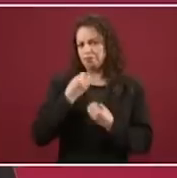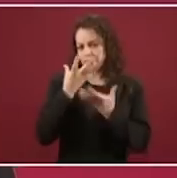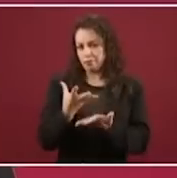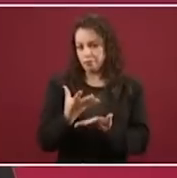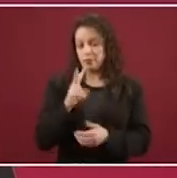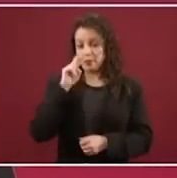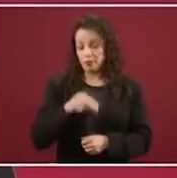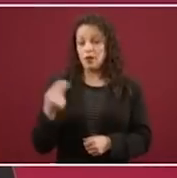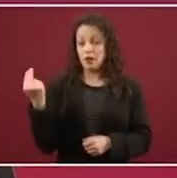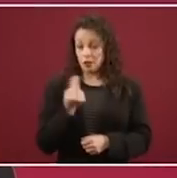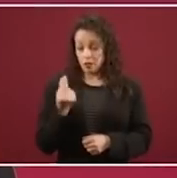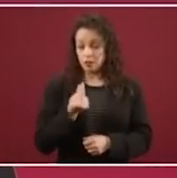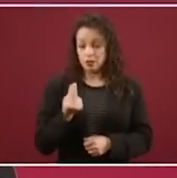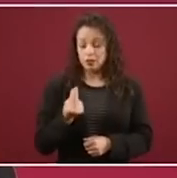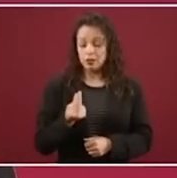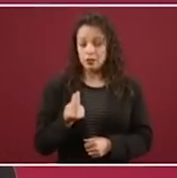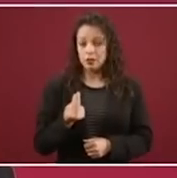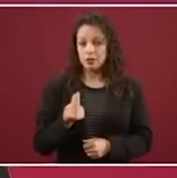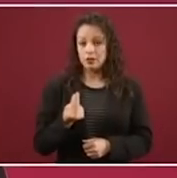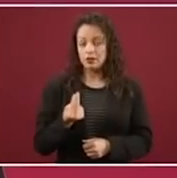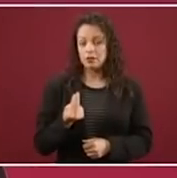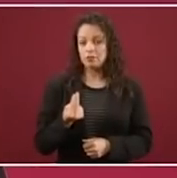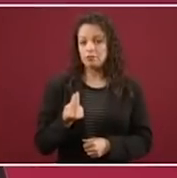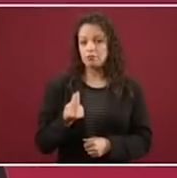debe de evitar